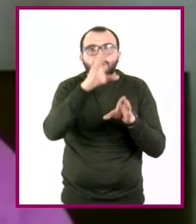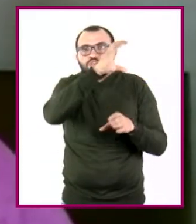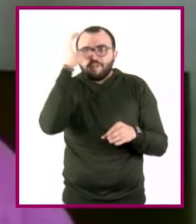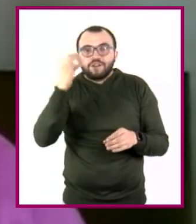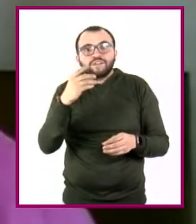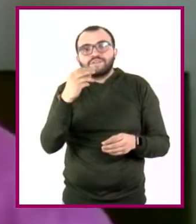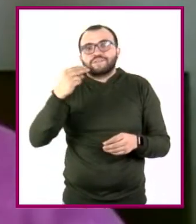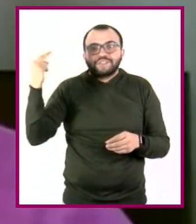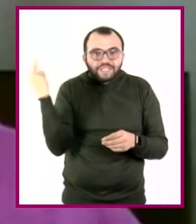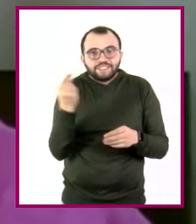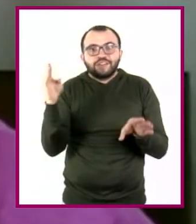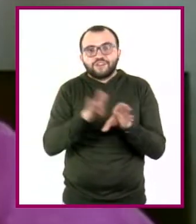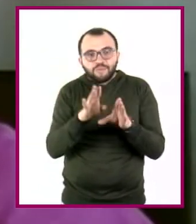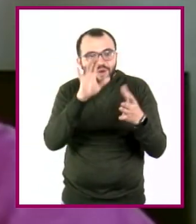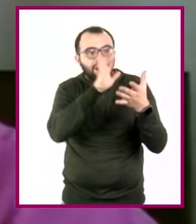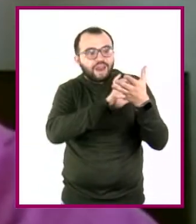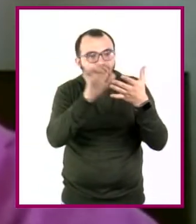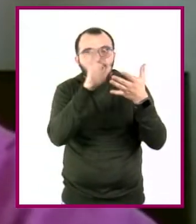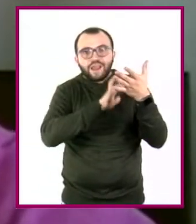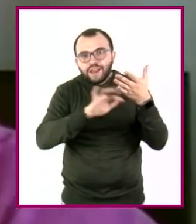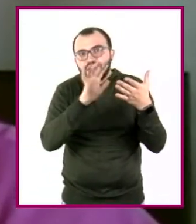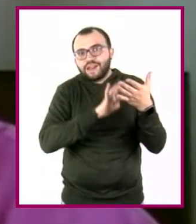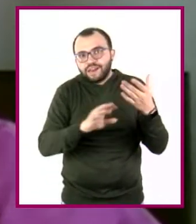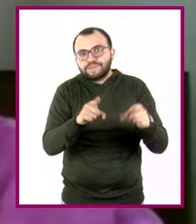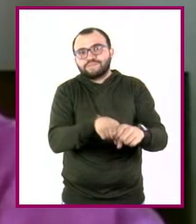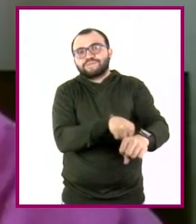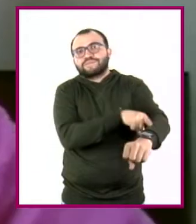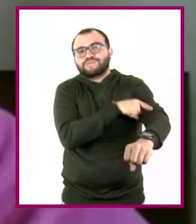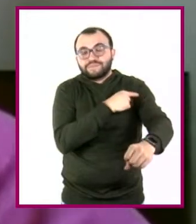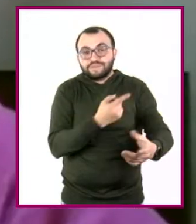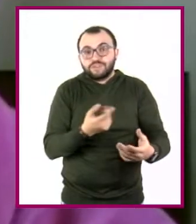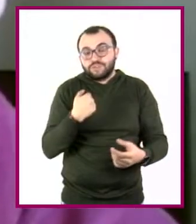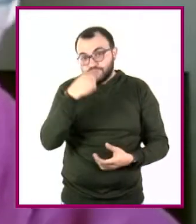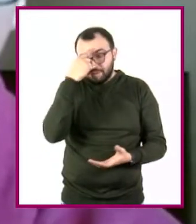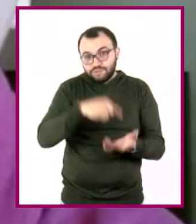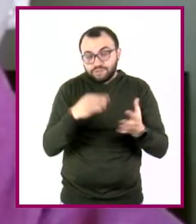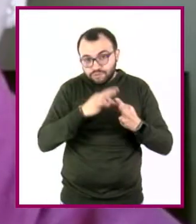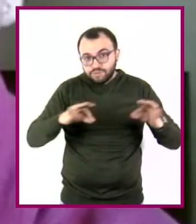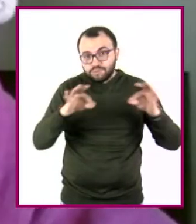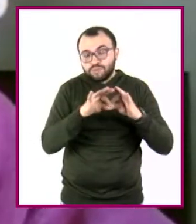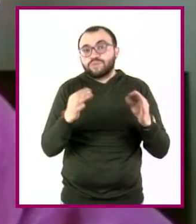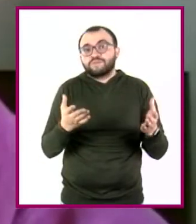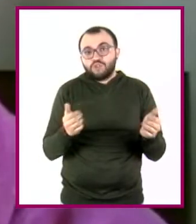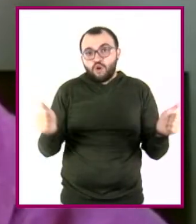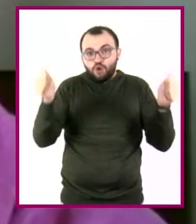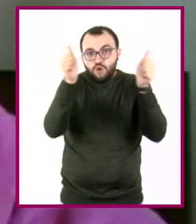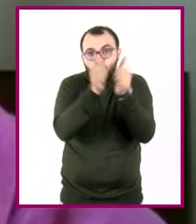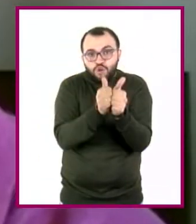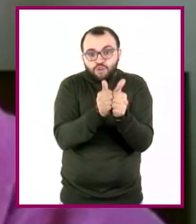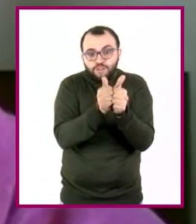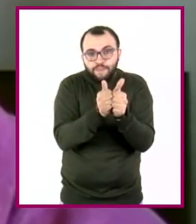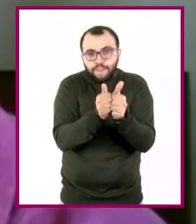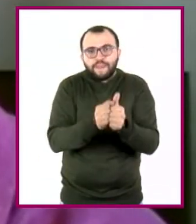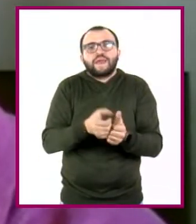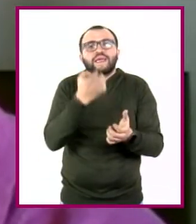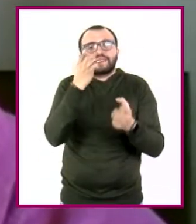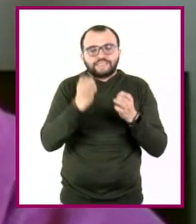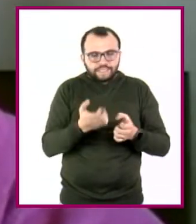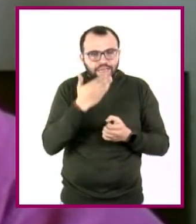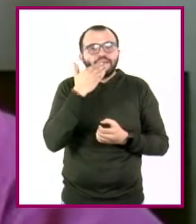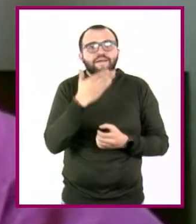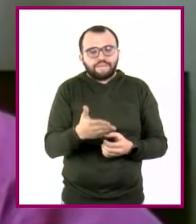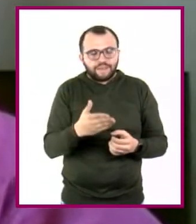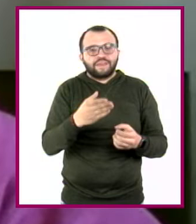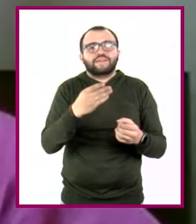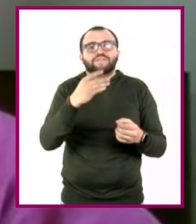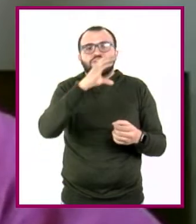textos densos y demás. Entonces, yo creo que es importante combinar, ¿sí? Está bien las imágenes, pueden romper